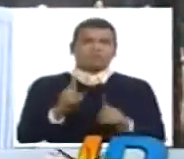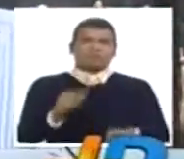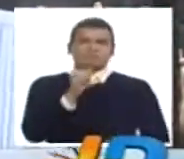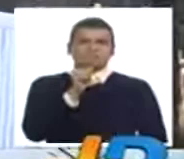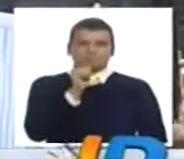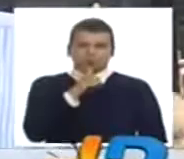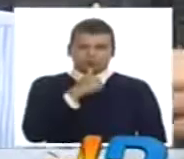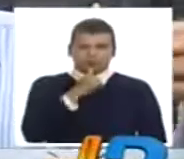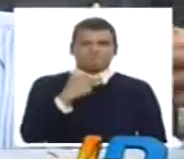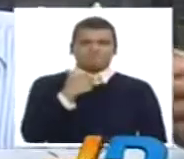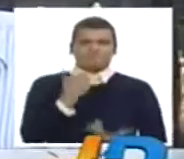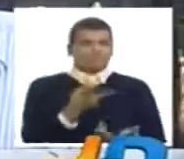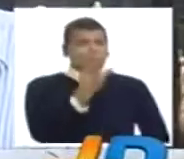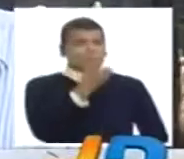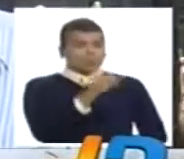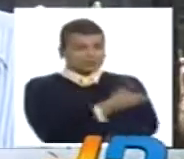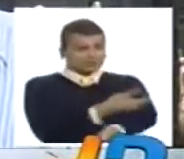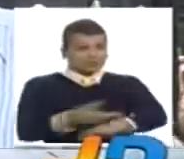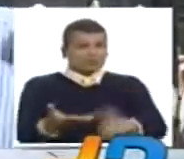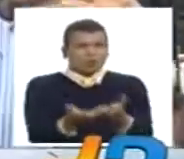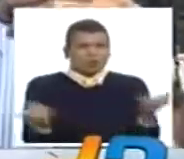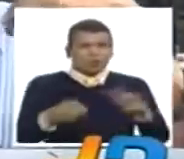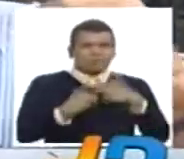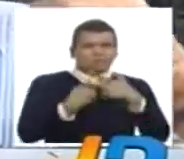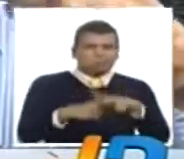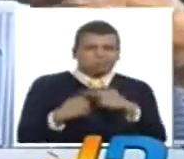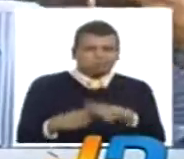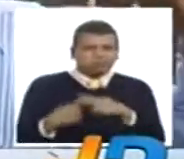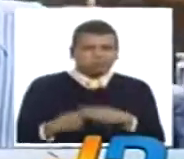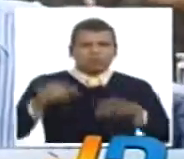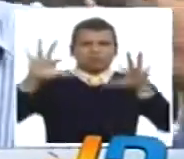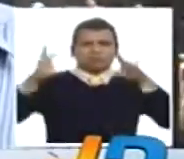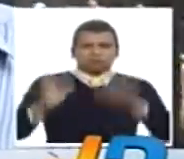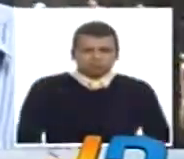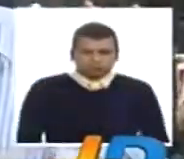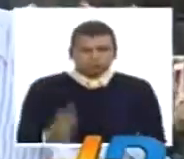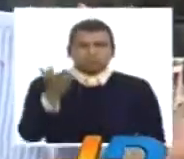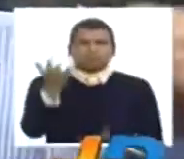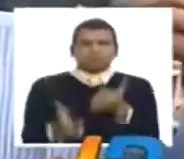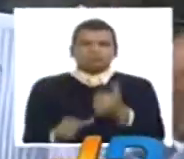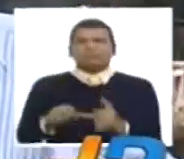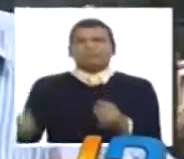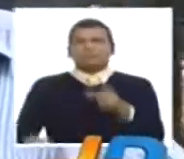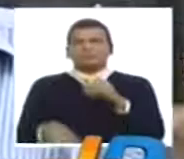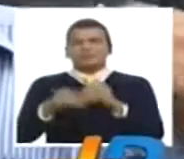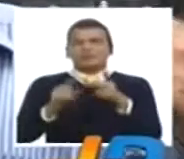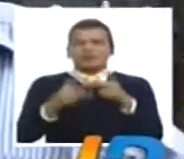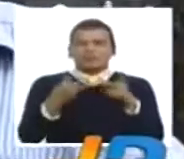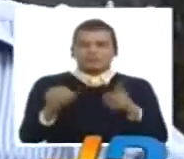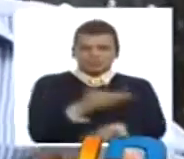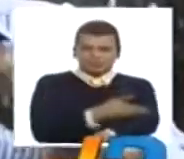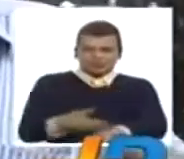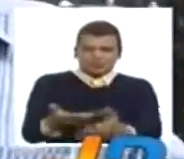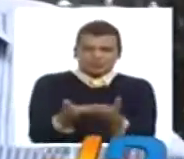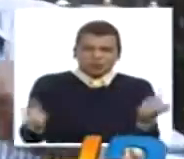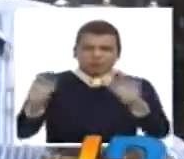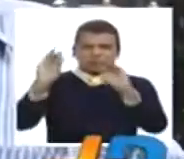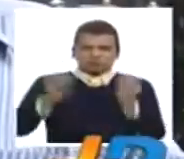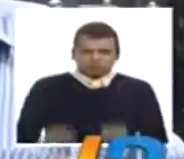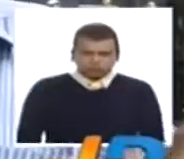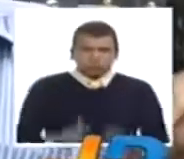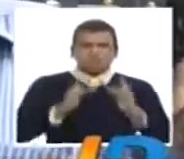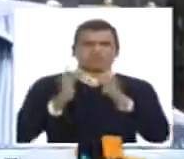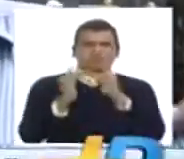20 millones en herramienta y se quemaron por ahí otros 30 millones en materiales, en producción, las camas,